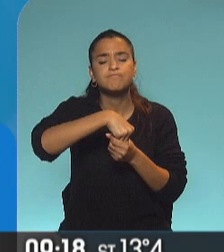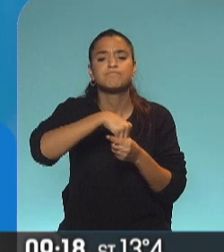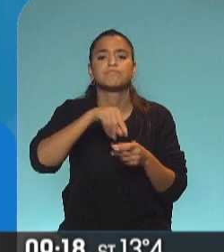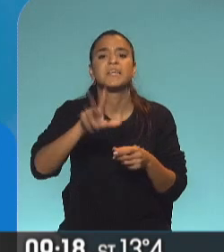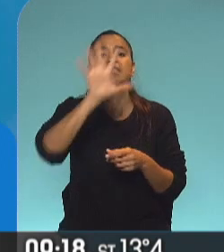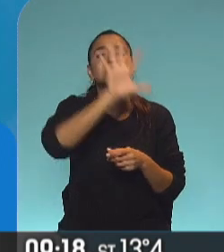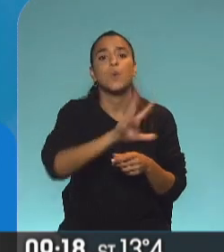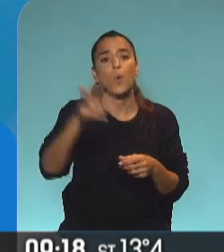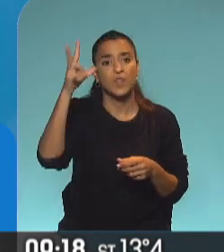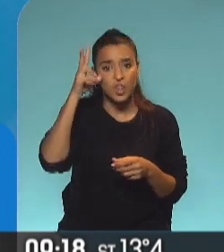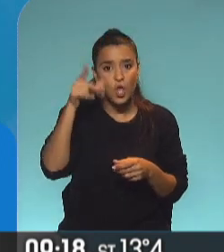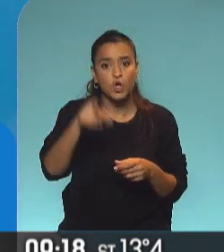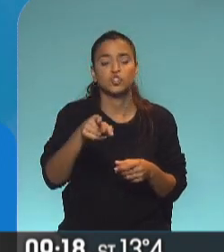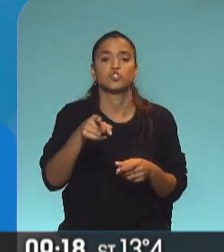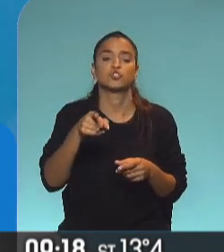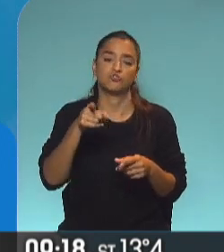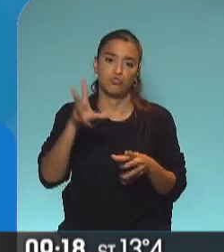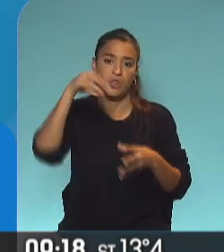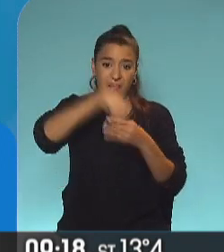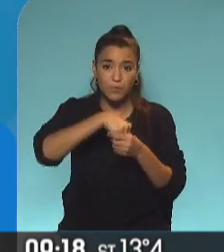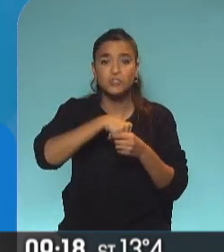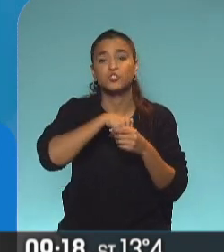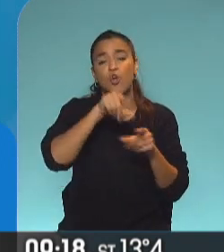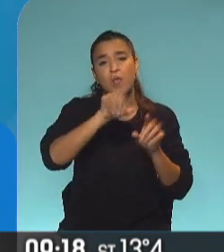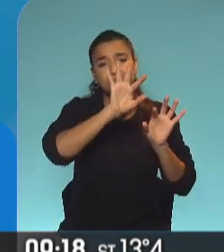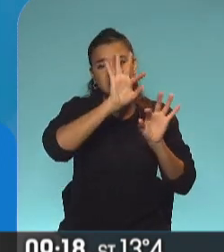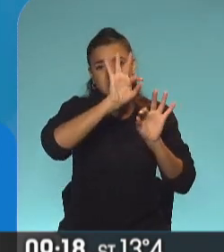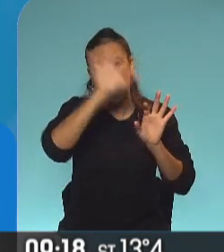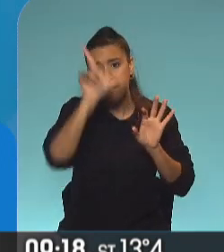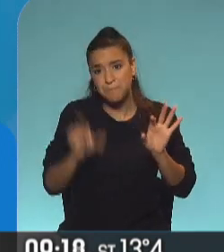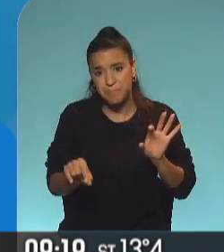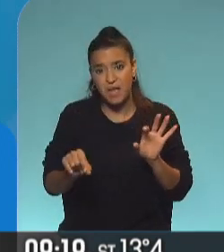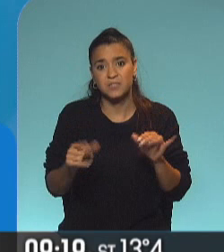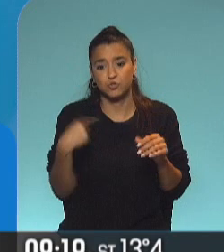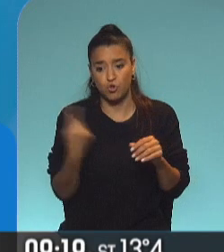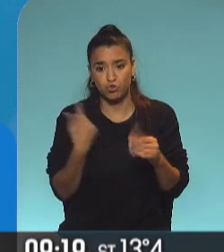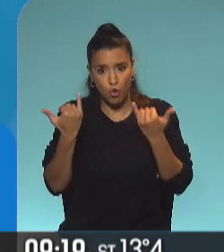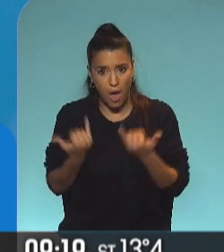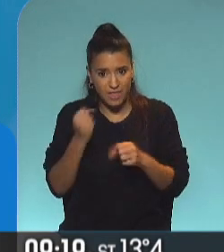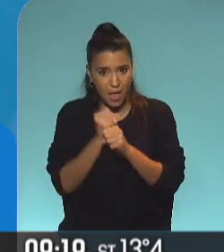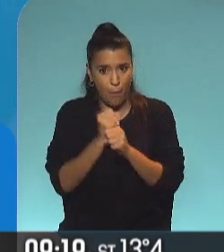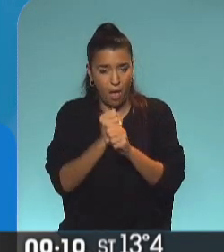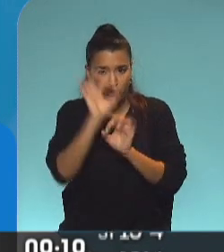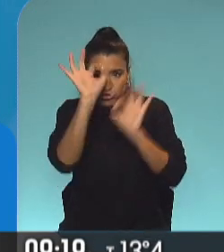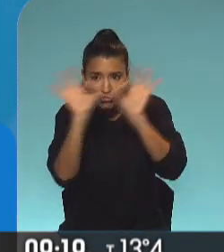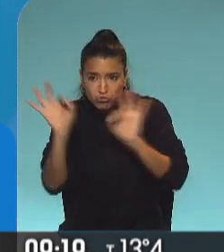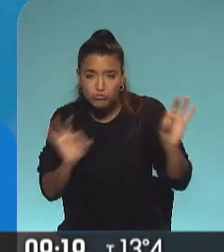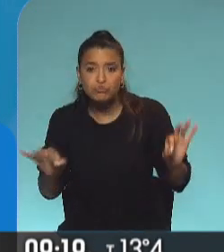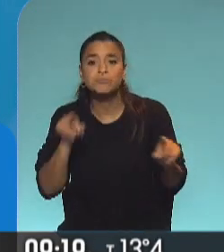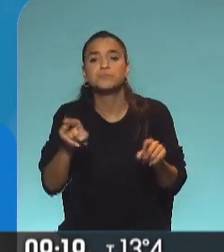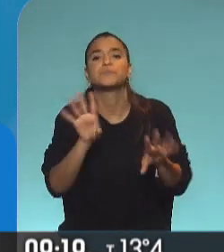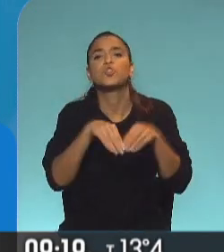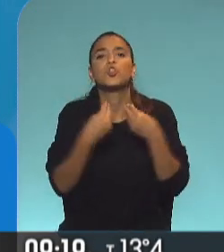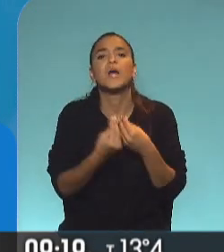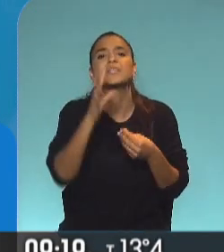de 58 intervenciones en distintos puntos del país que estamos realizando. Esas intervenciones son por un